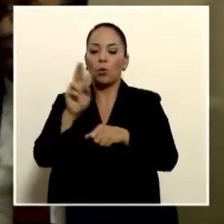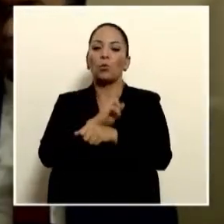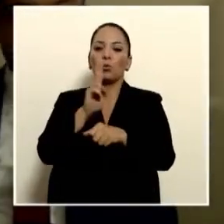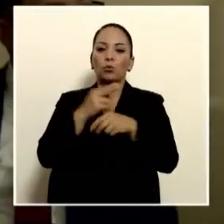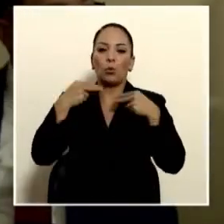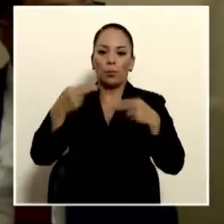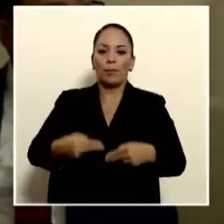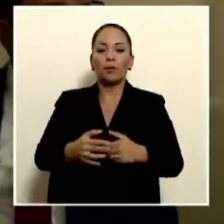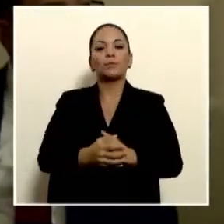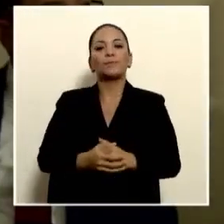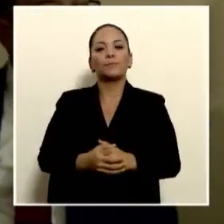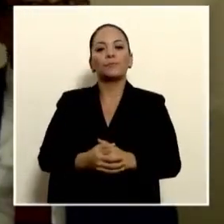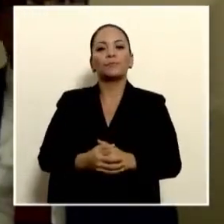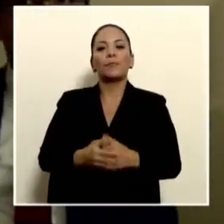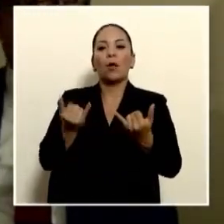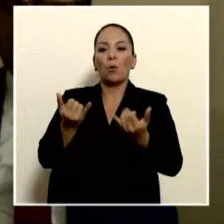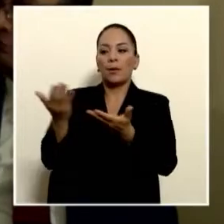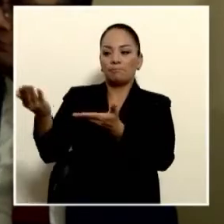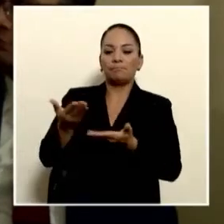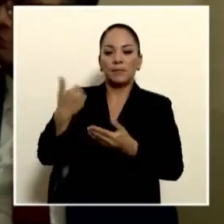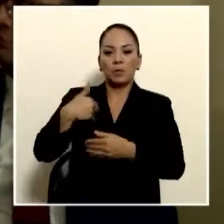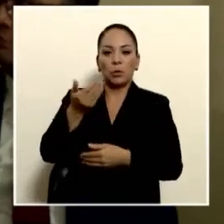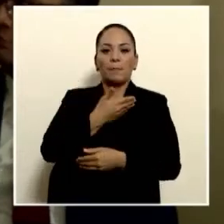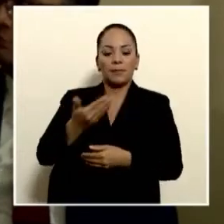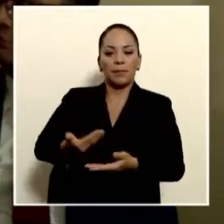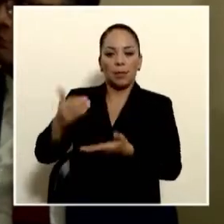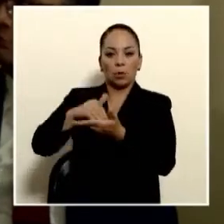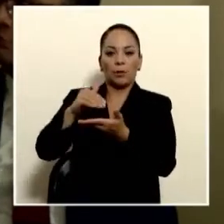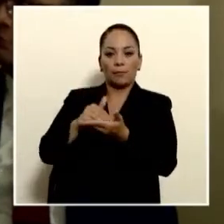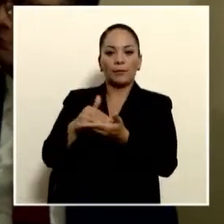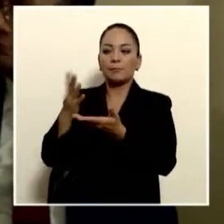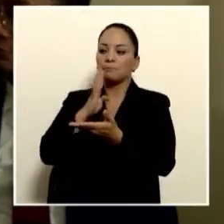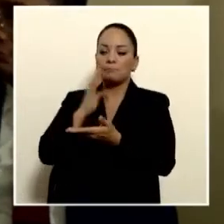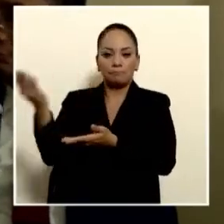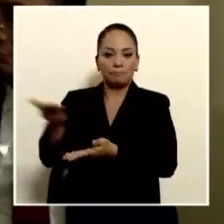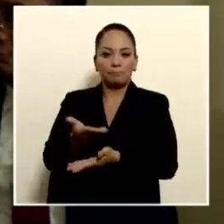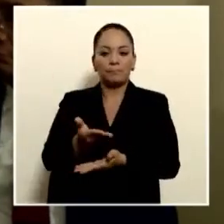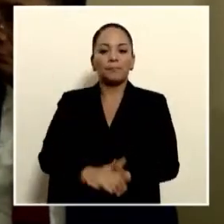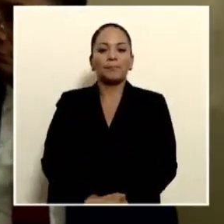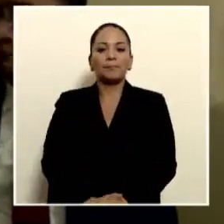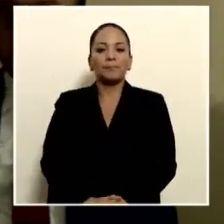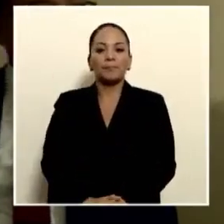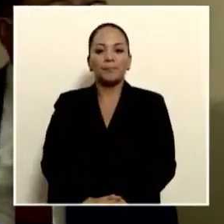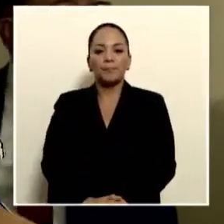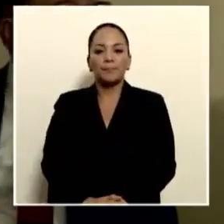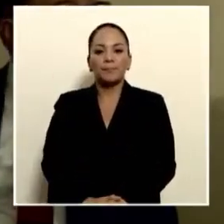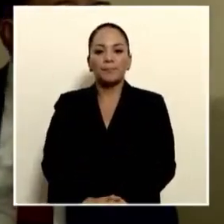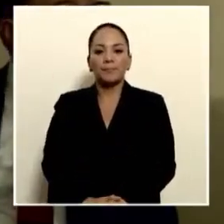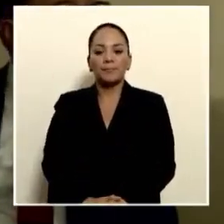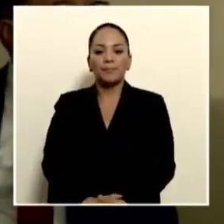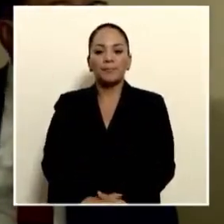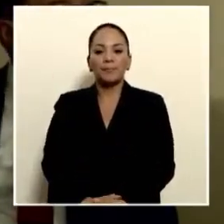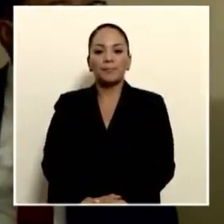Uso Humano. Para esos efectos, solicito, señor presidente, nuevamente hacer uso de la palabra.